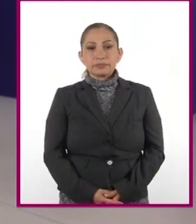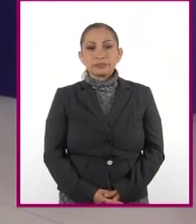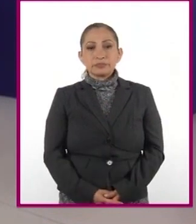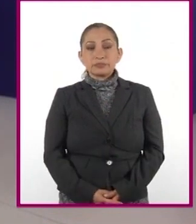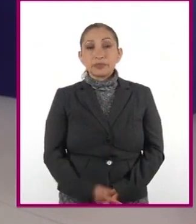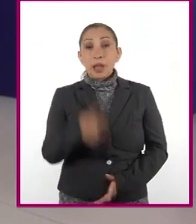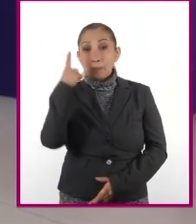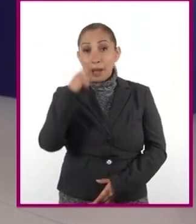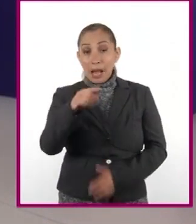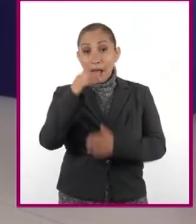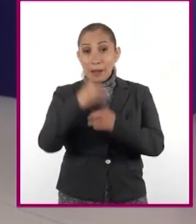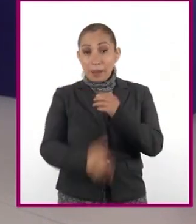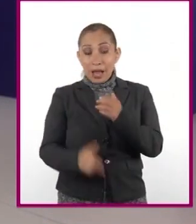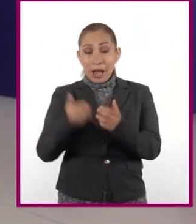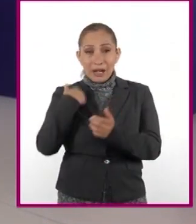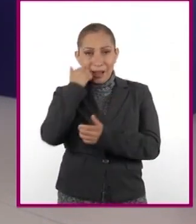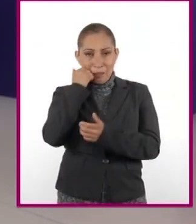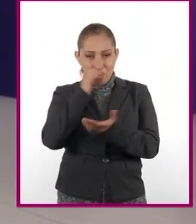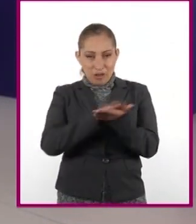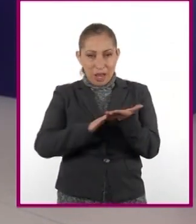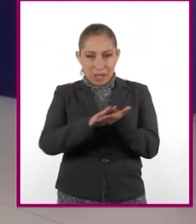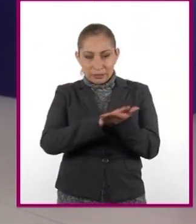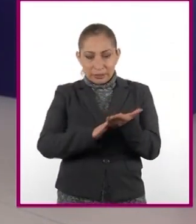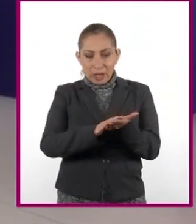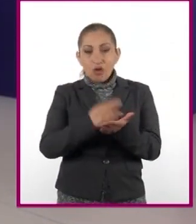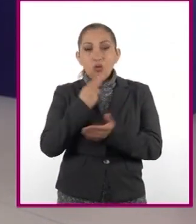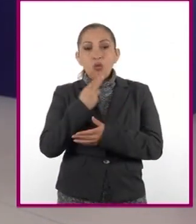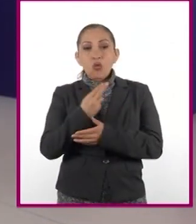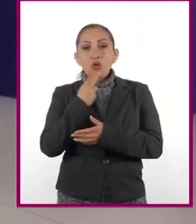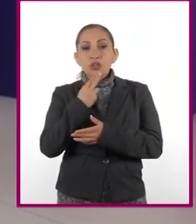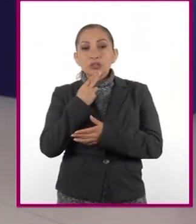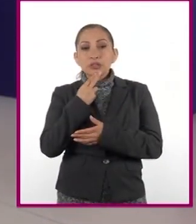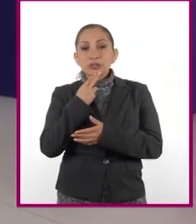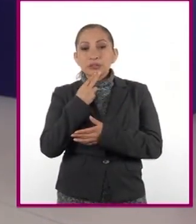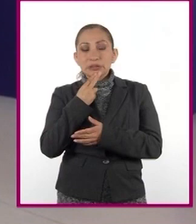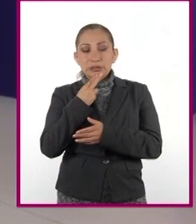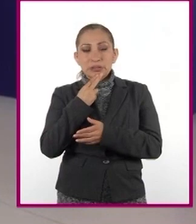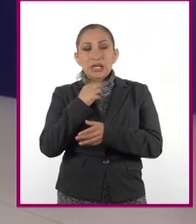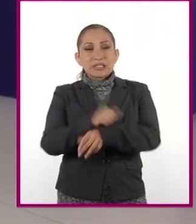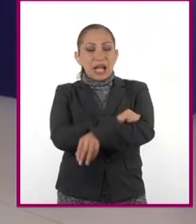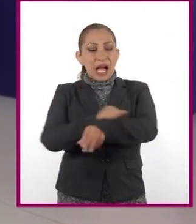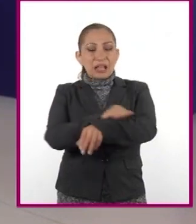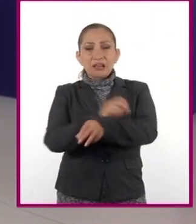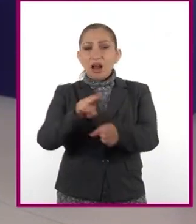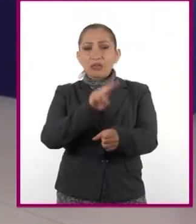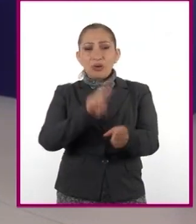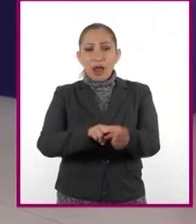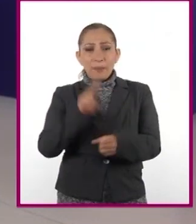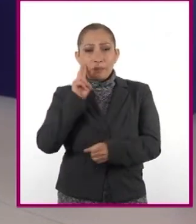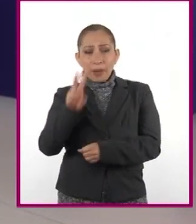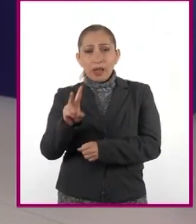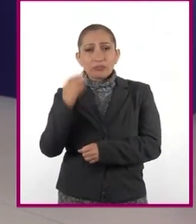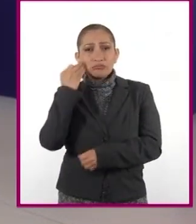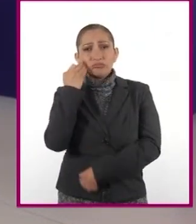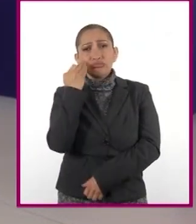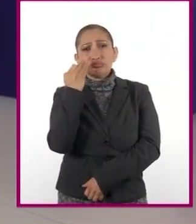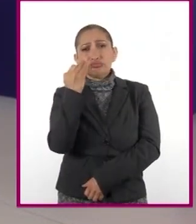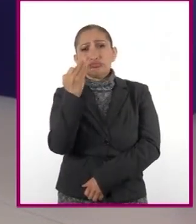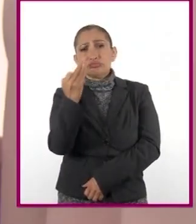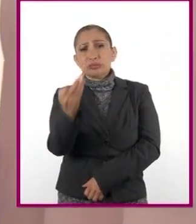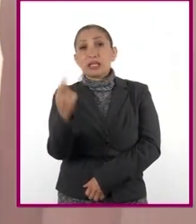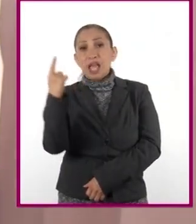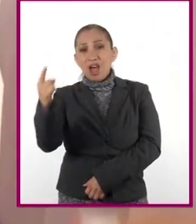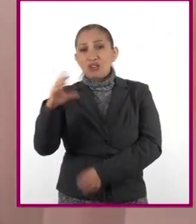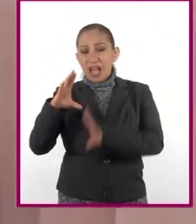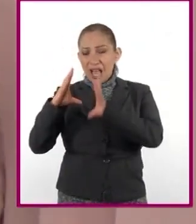Para complementar el lavatrastes casero, pueden utilizar un zacate natural como este. Dura mucho más tiempo que